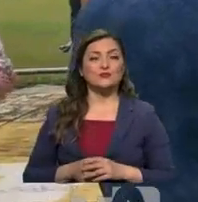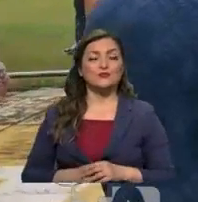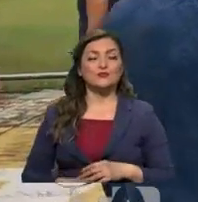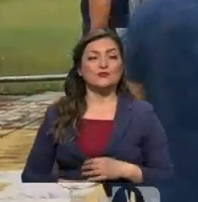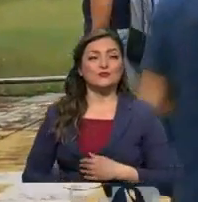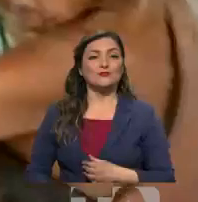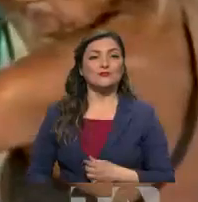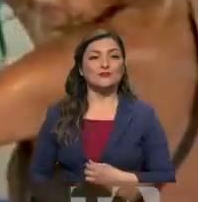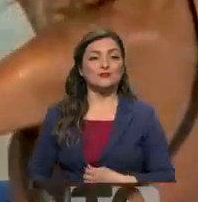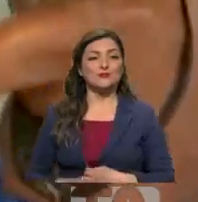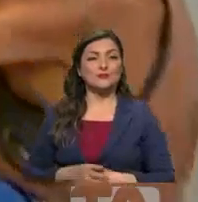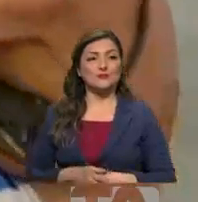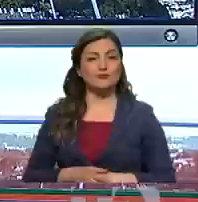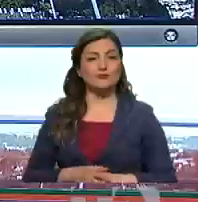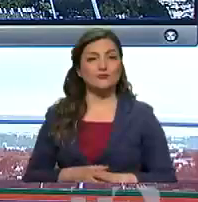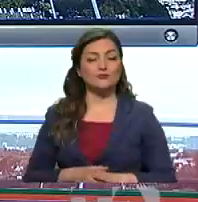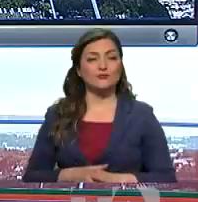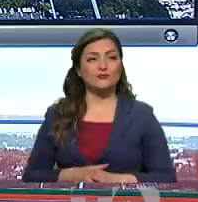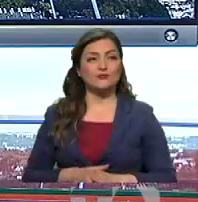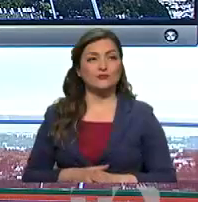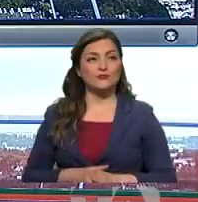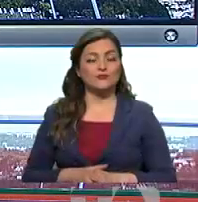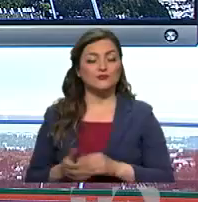Valdés, Mario Bejarano, 24 horas.